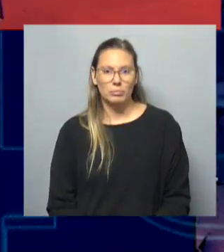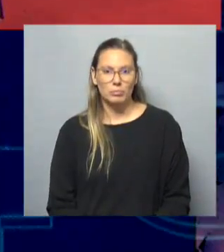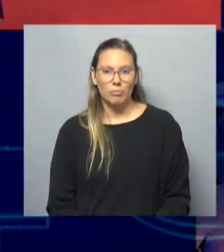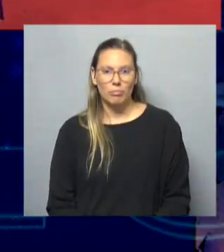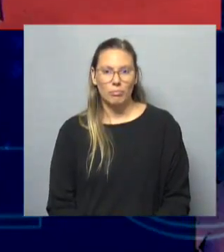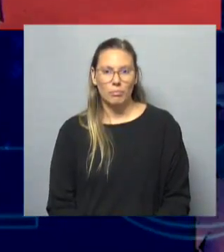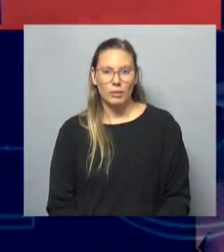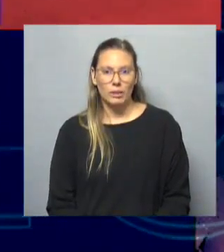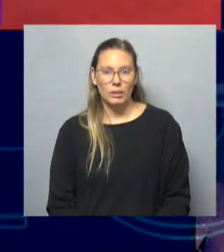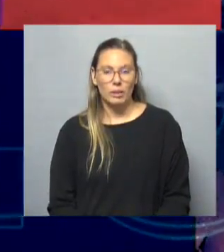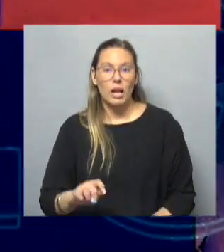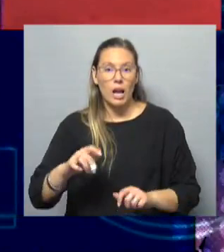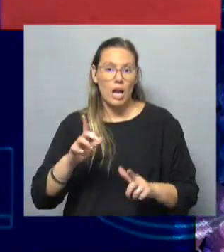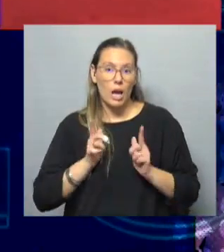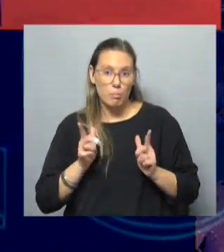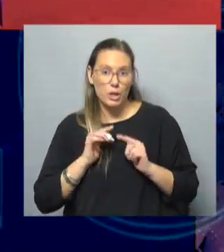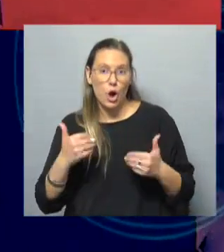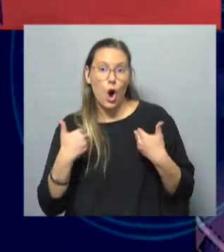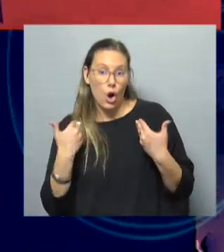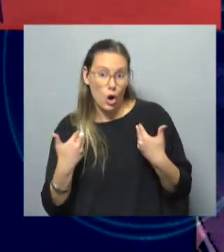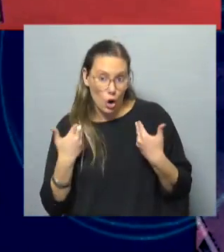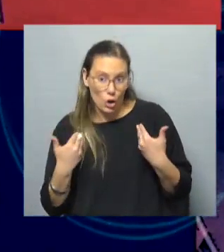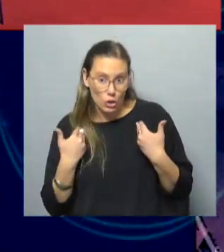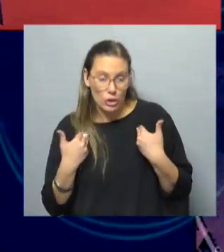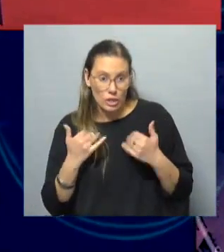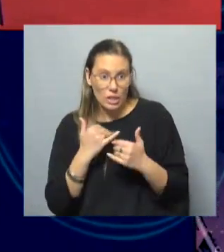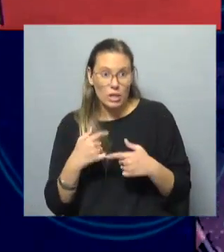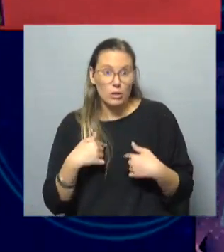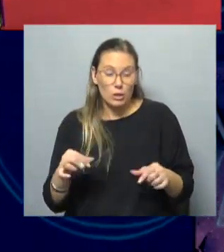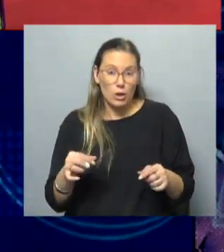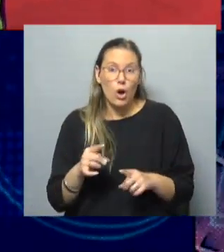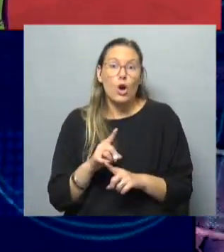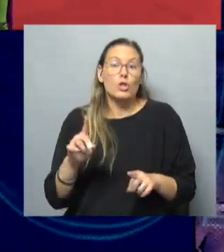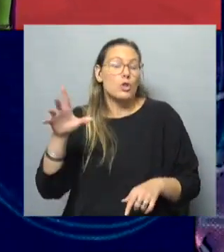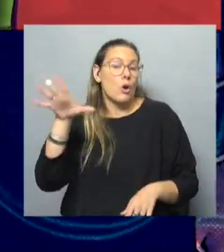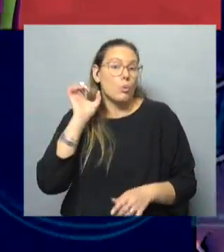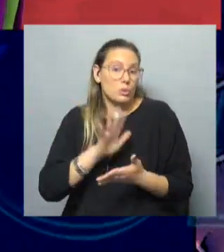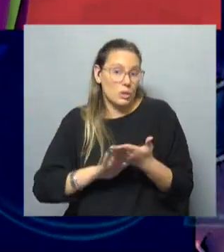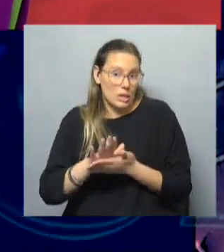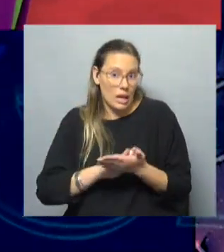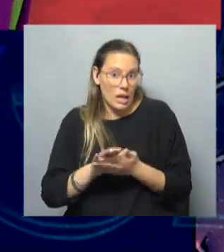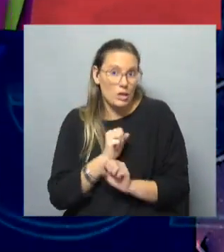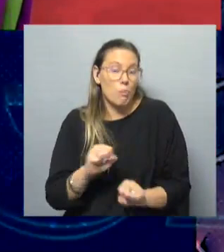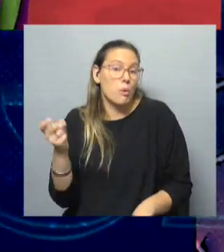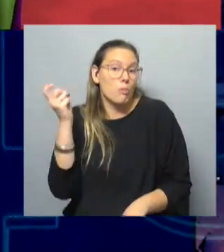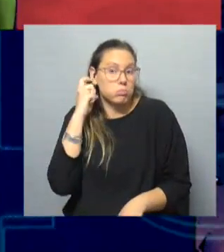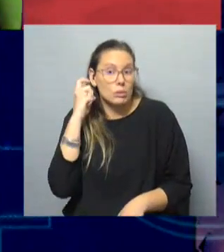Bueno, espero que estén contentos, contentas con lo que acabo de hacer. Totalmente. No tengo retorno ahora, no me lo puedo